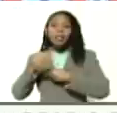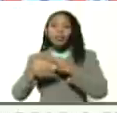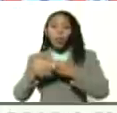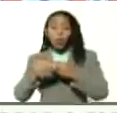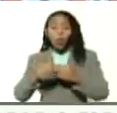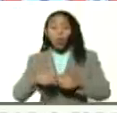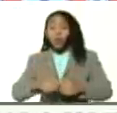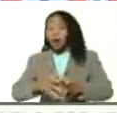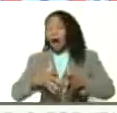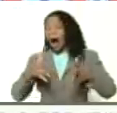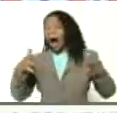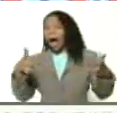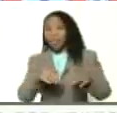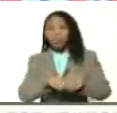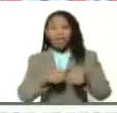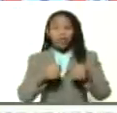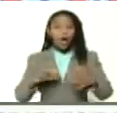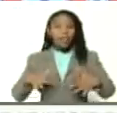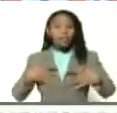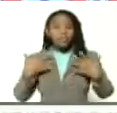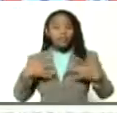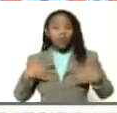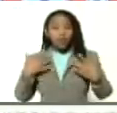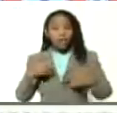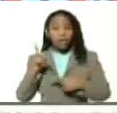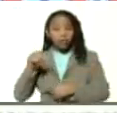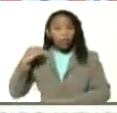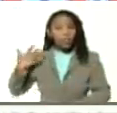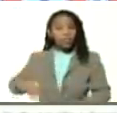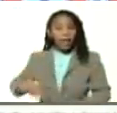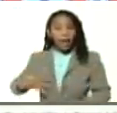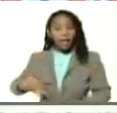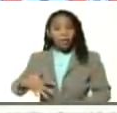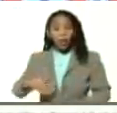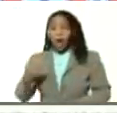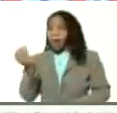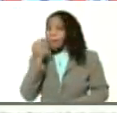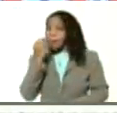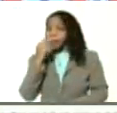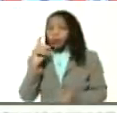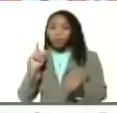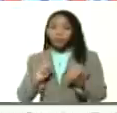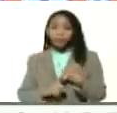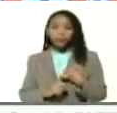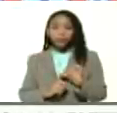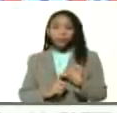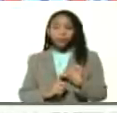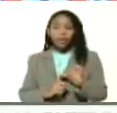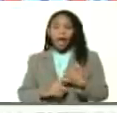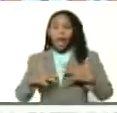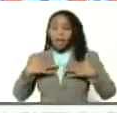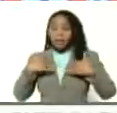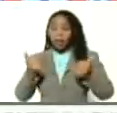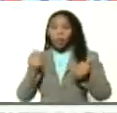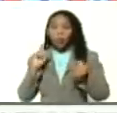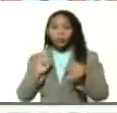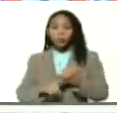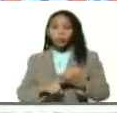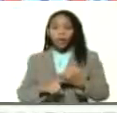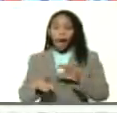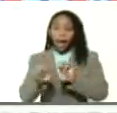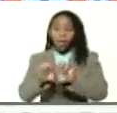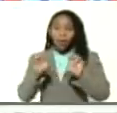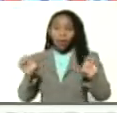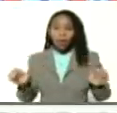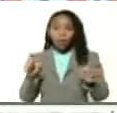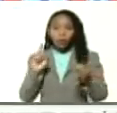daño en el disfrute de su derecho a la alimentación, a la salud, a la